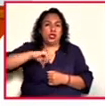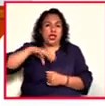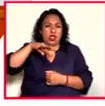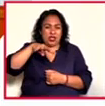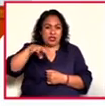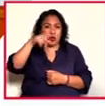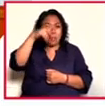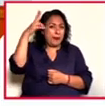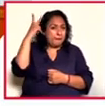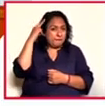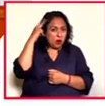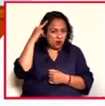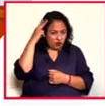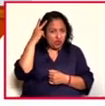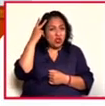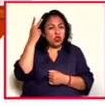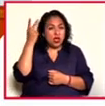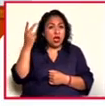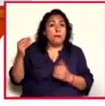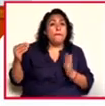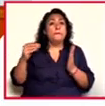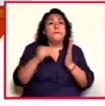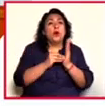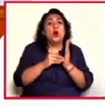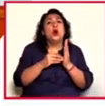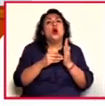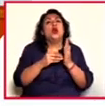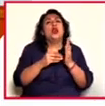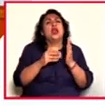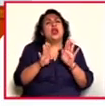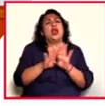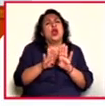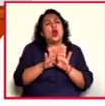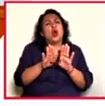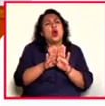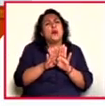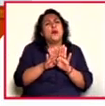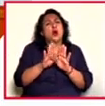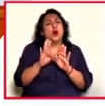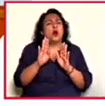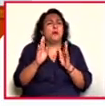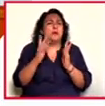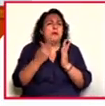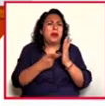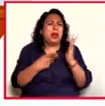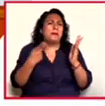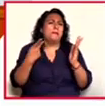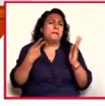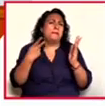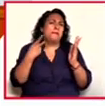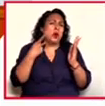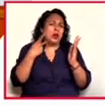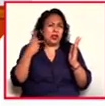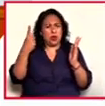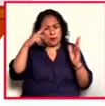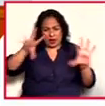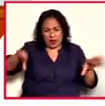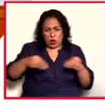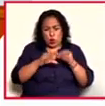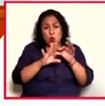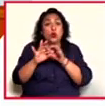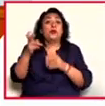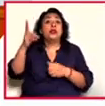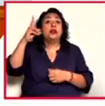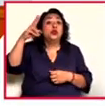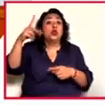Díaz implementa una agresiva política para integrarlos. Pero este es el sueño de los liberales,